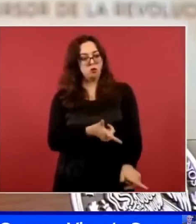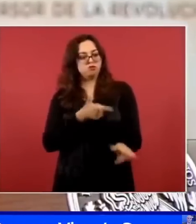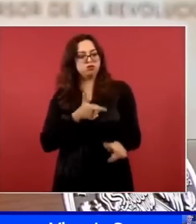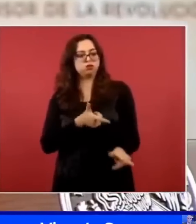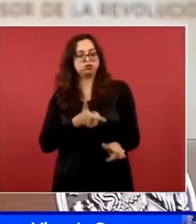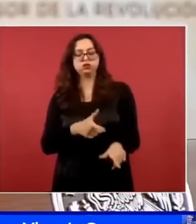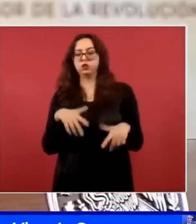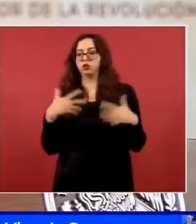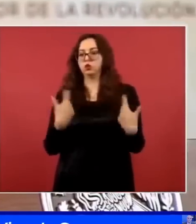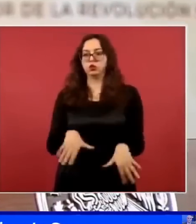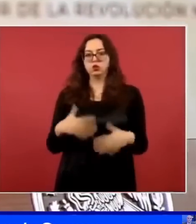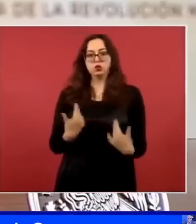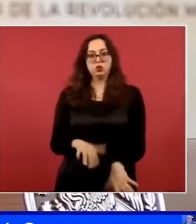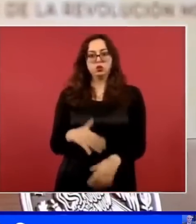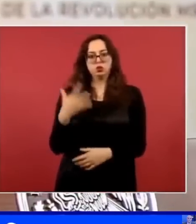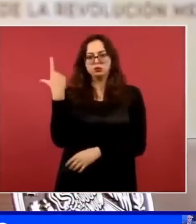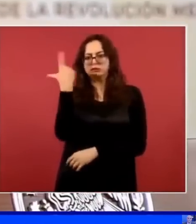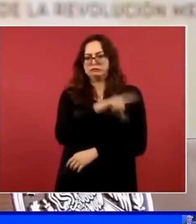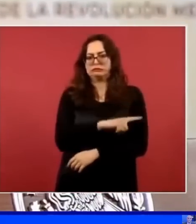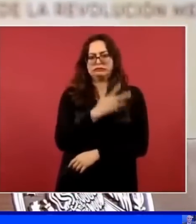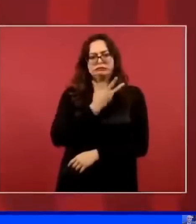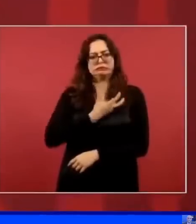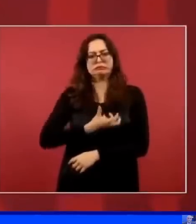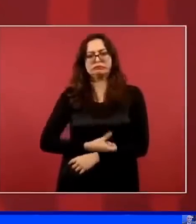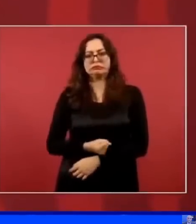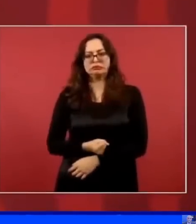investigación a fondo.